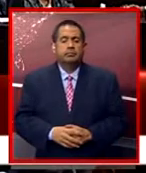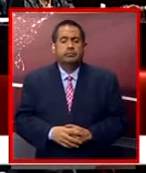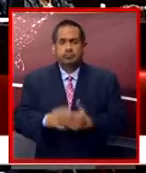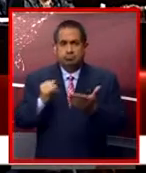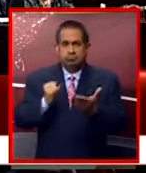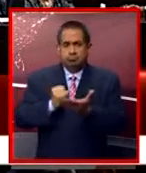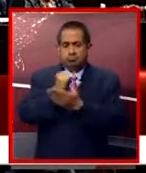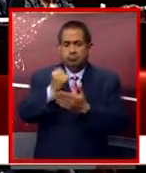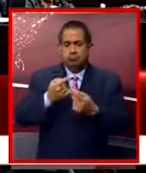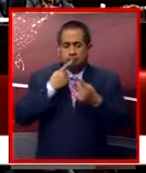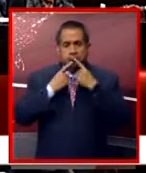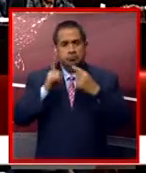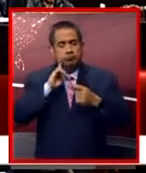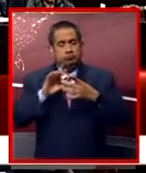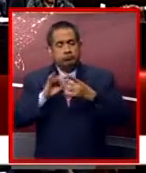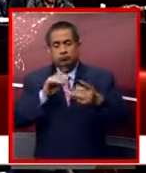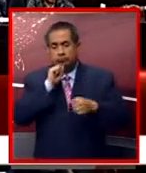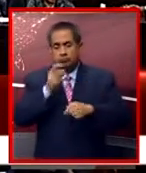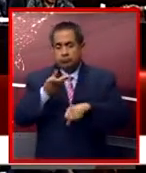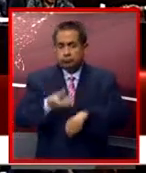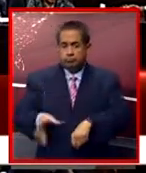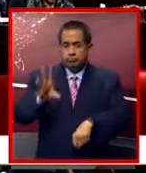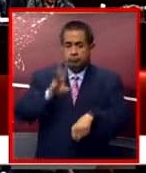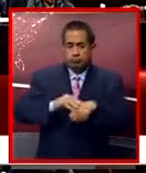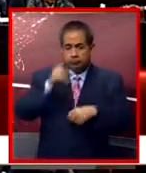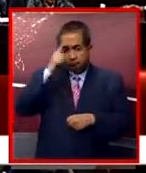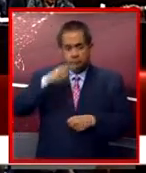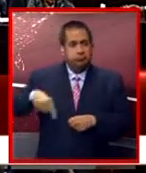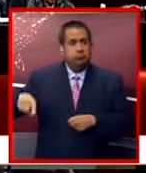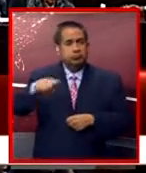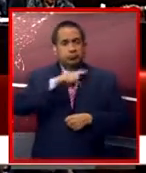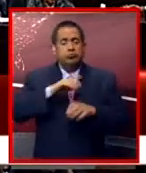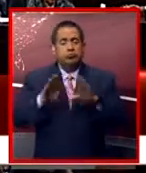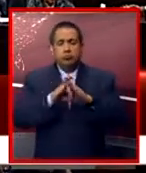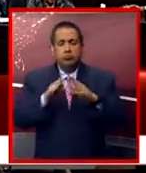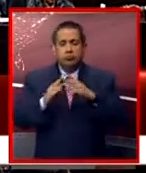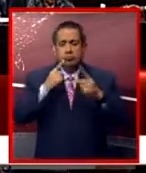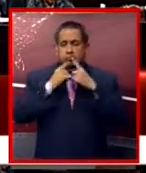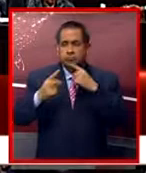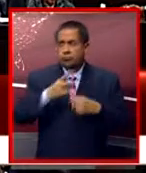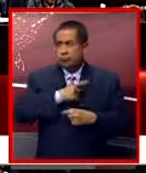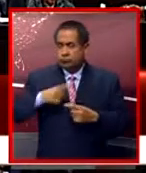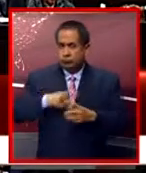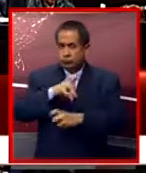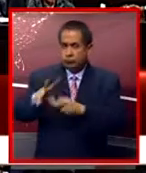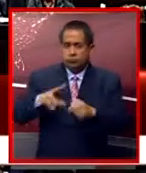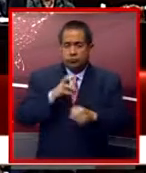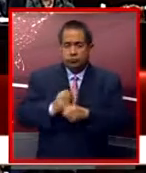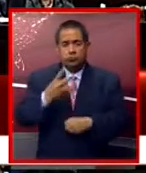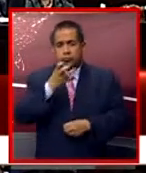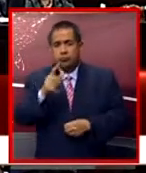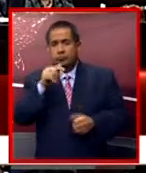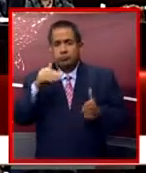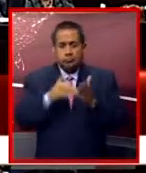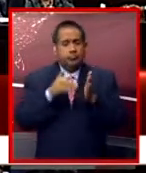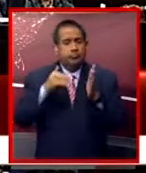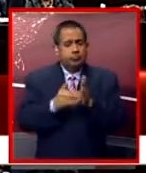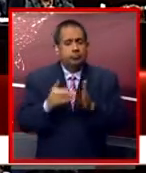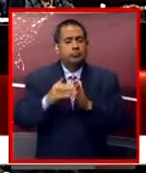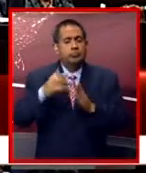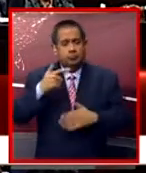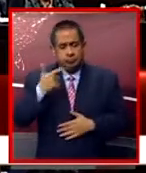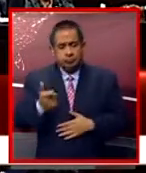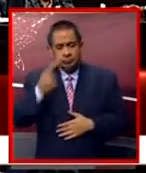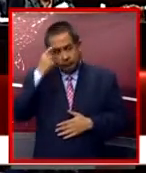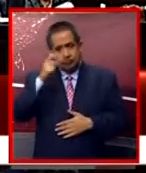dictamen, señaló la legisladora, también autoriza al Ejecutivo Federal para contraer un endeudamiento neto interno de 470.000 millones de pesos